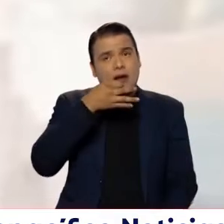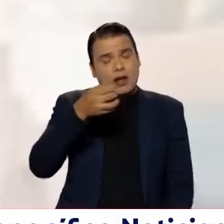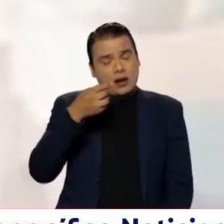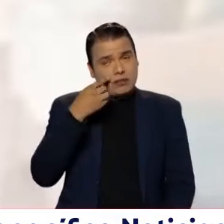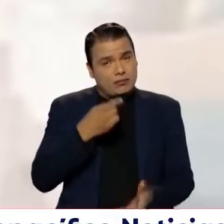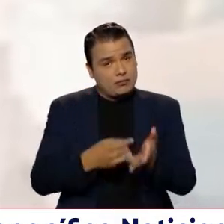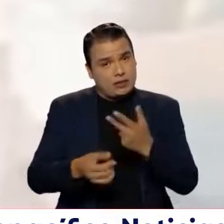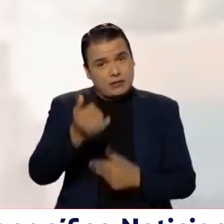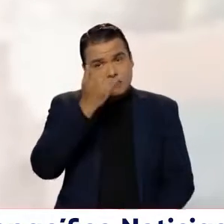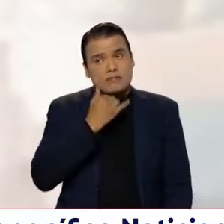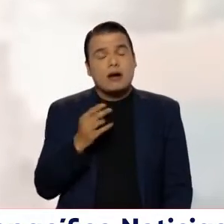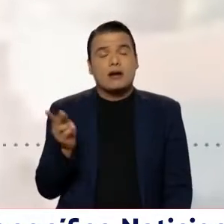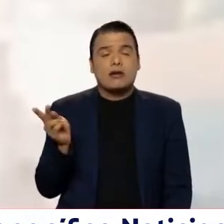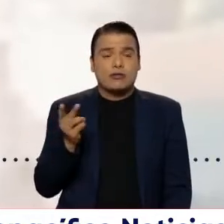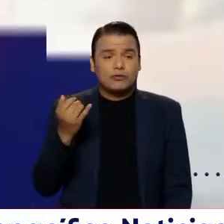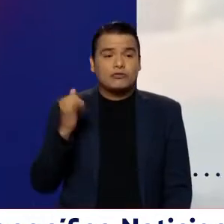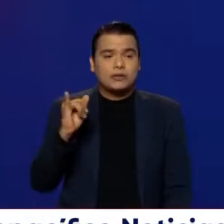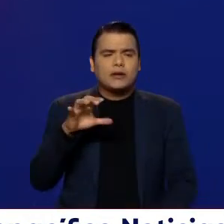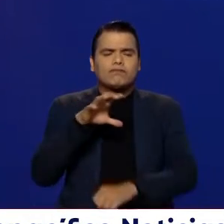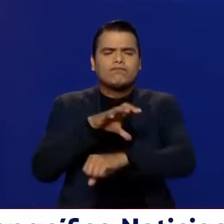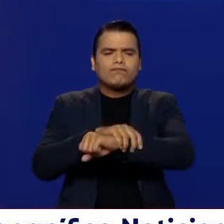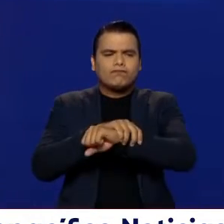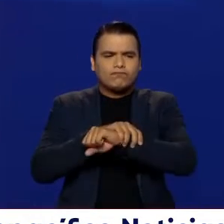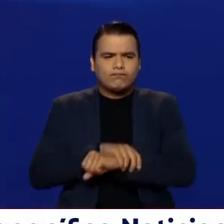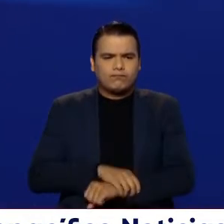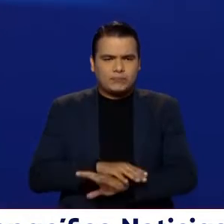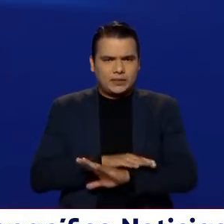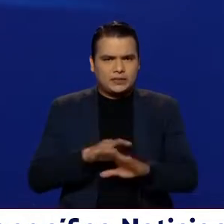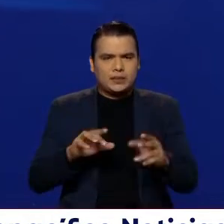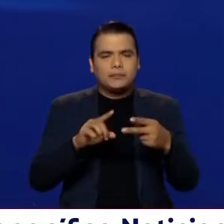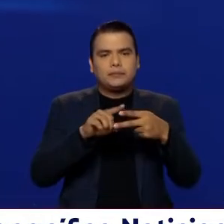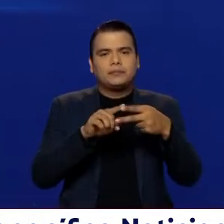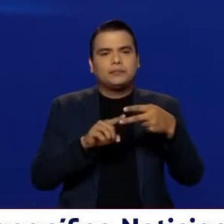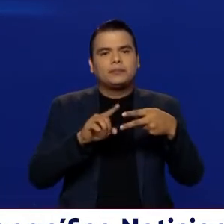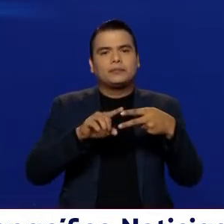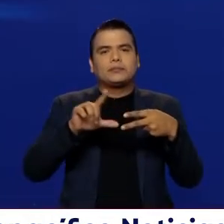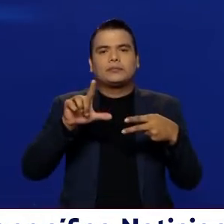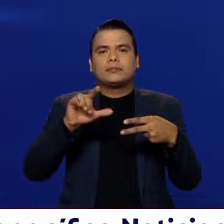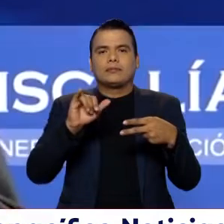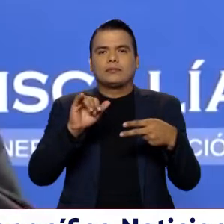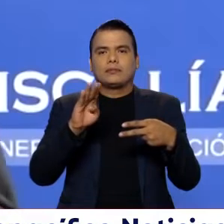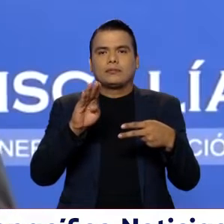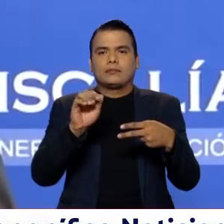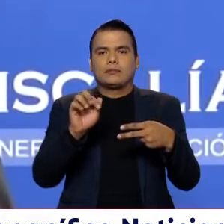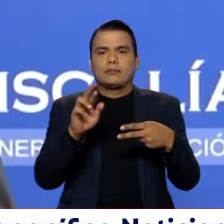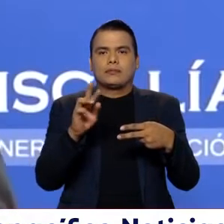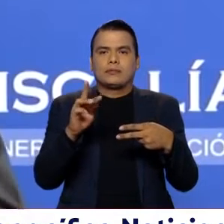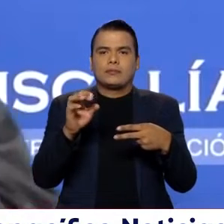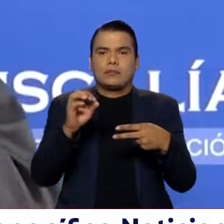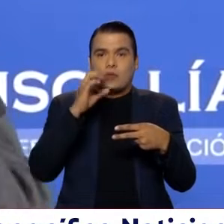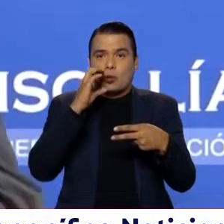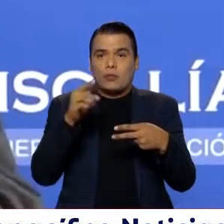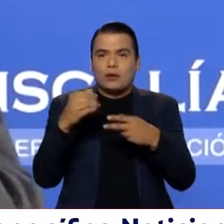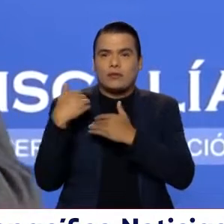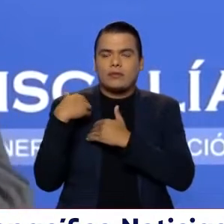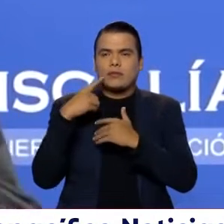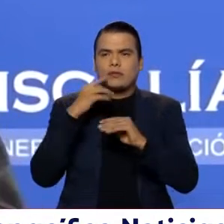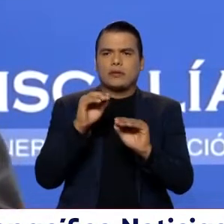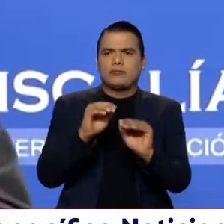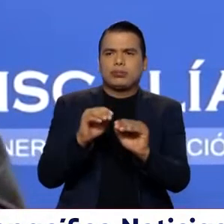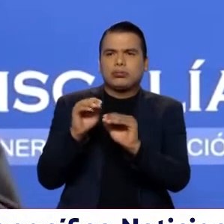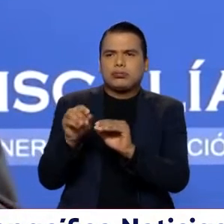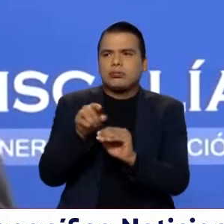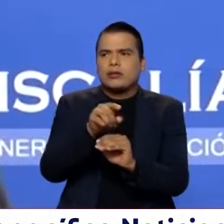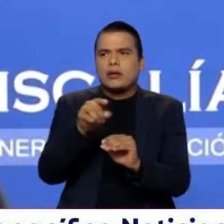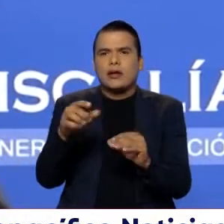interpuestas por la comunidad. Libardo Corredor, quien habría ofrecido cursos de tratamiento para animales en